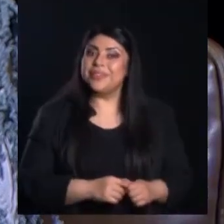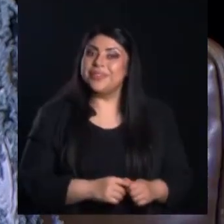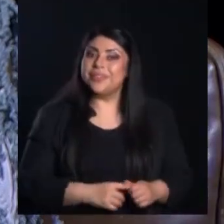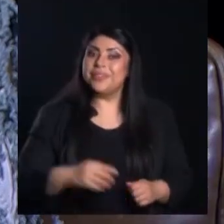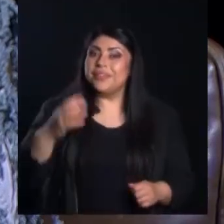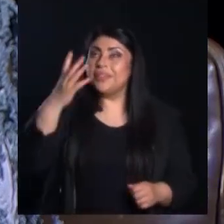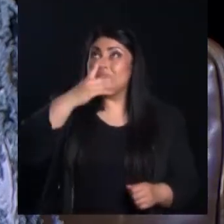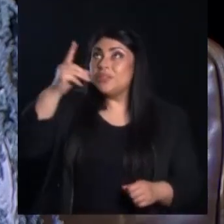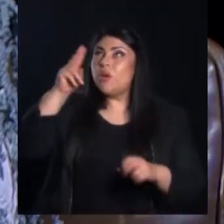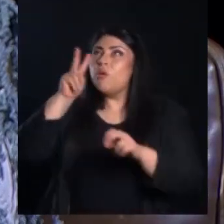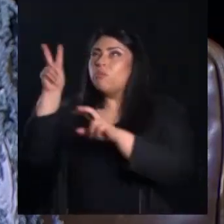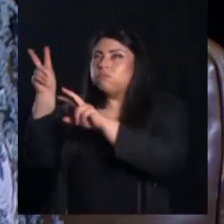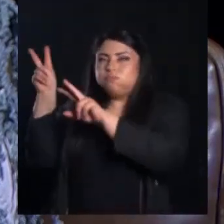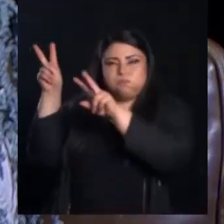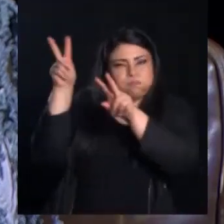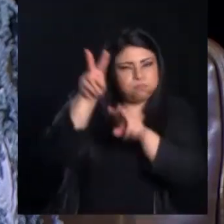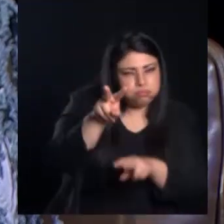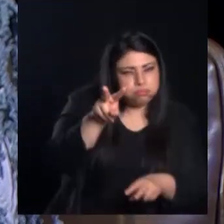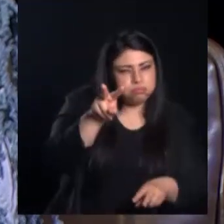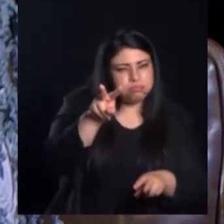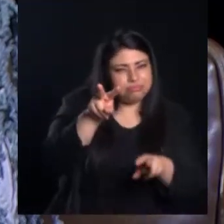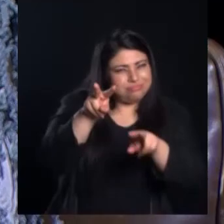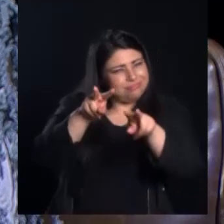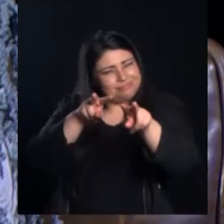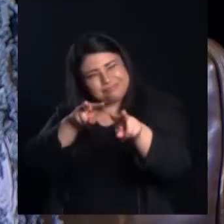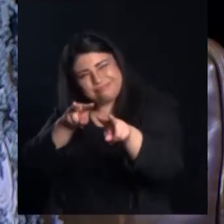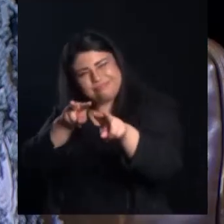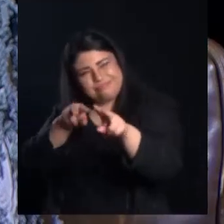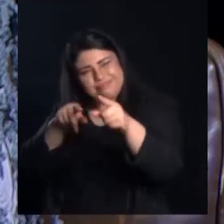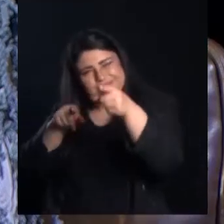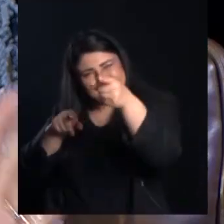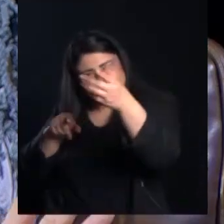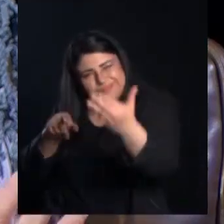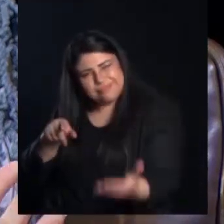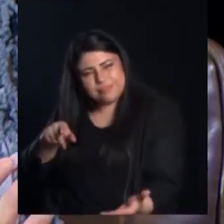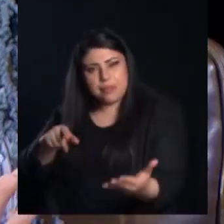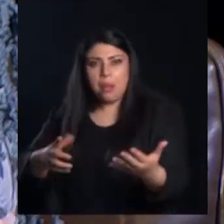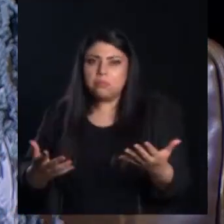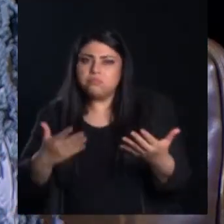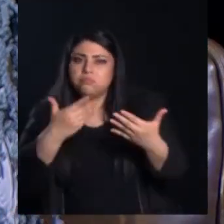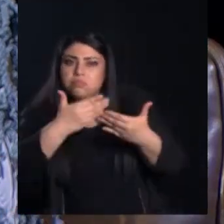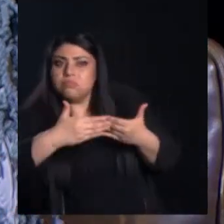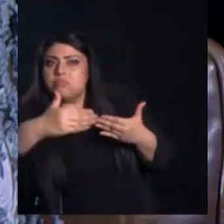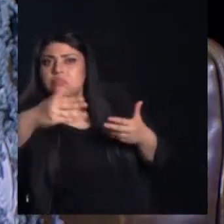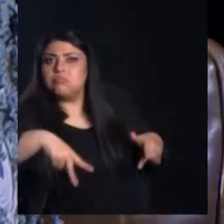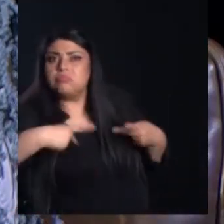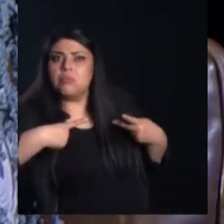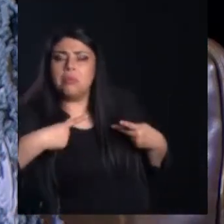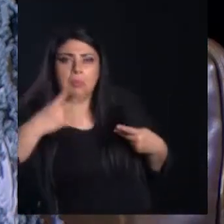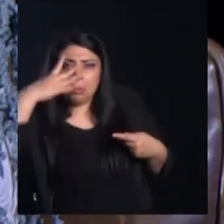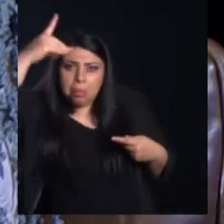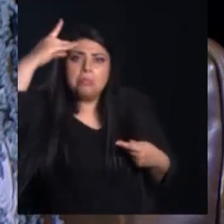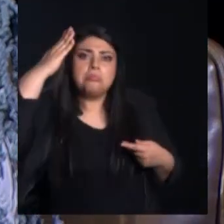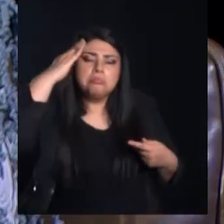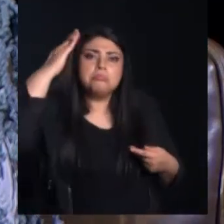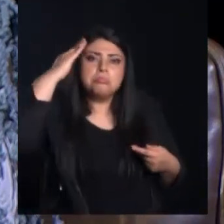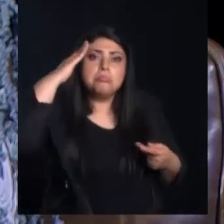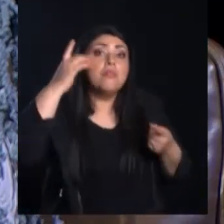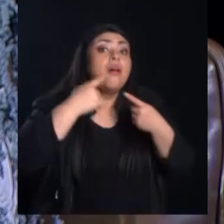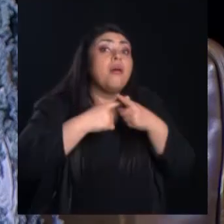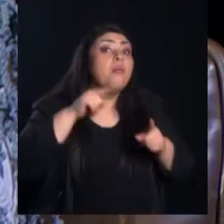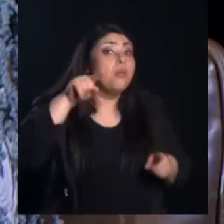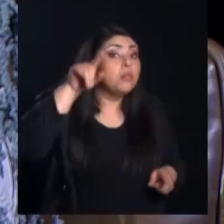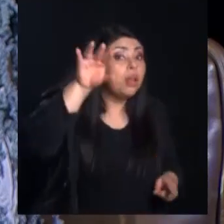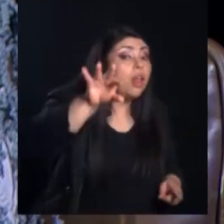puesto su mirada en ti que dios te haya elegido a pesar de todos tus errores y sus imperfecciones que él haya dicho me